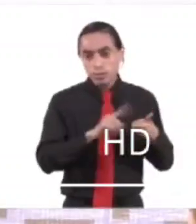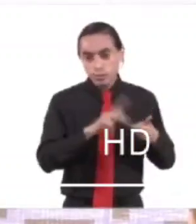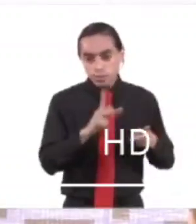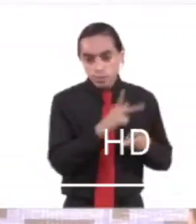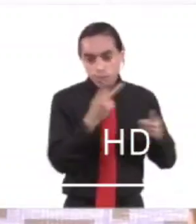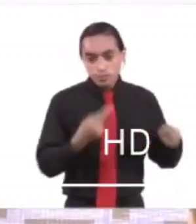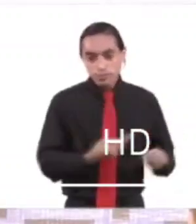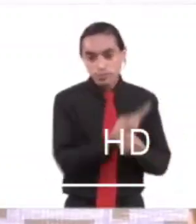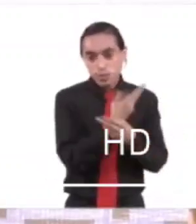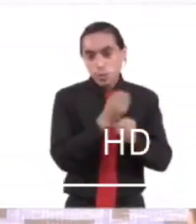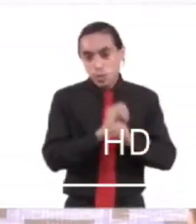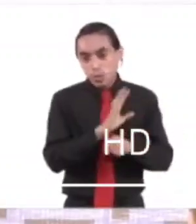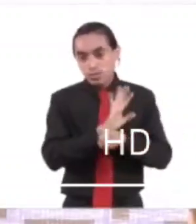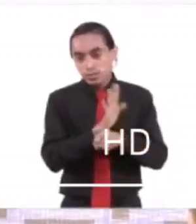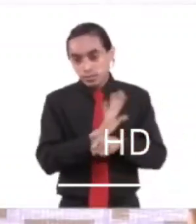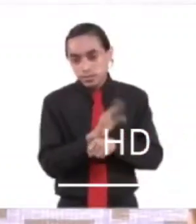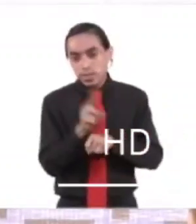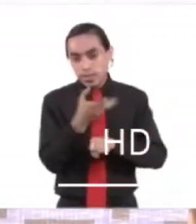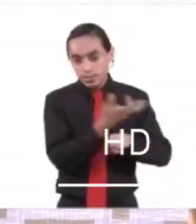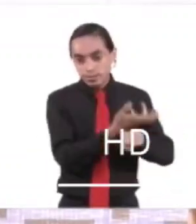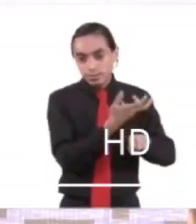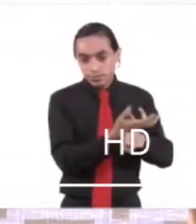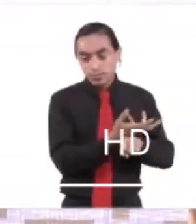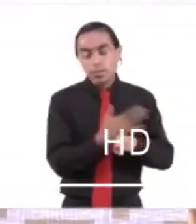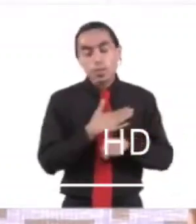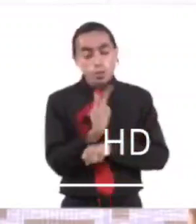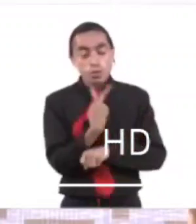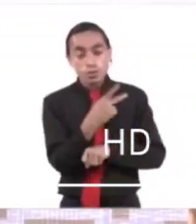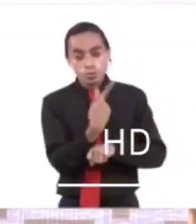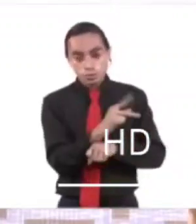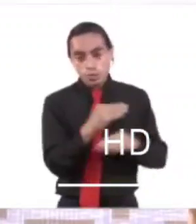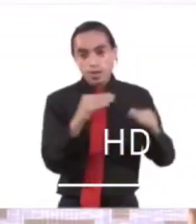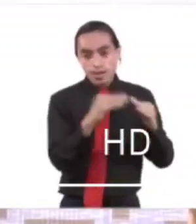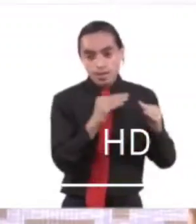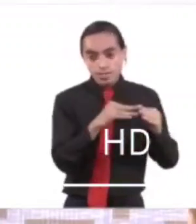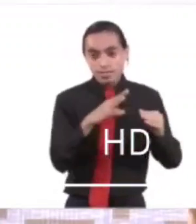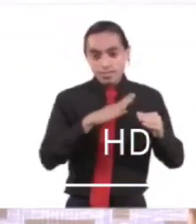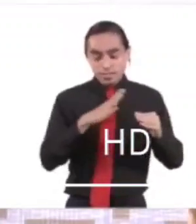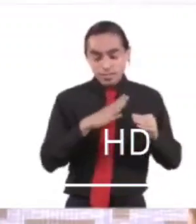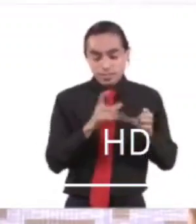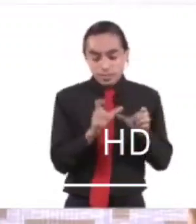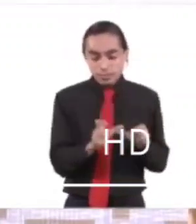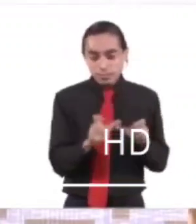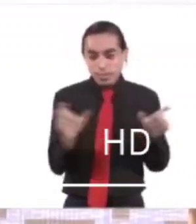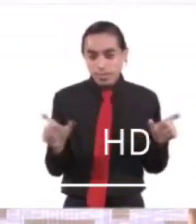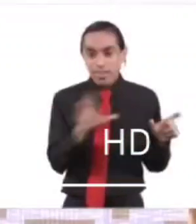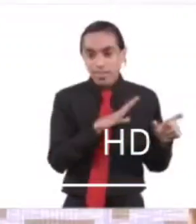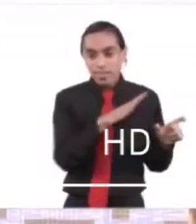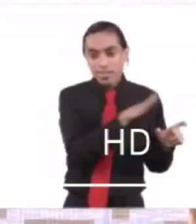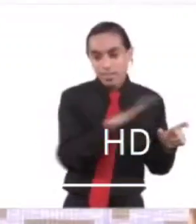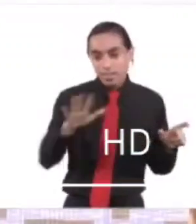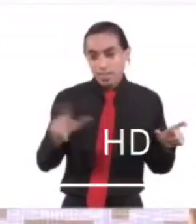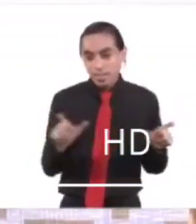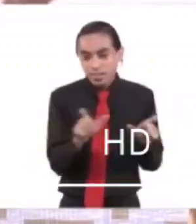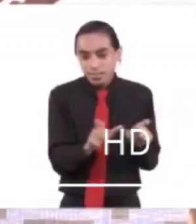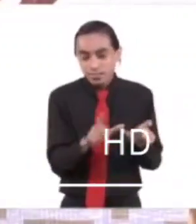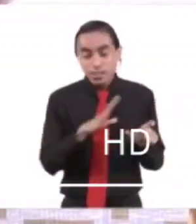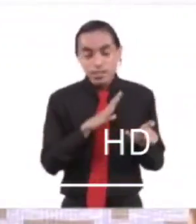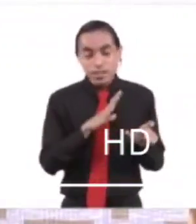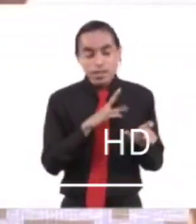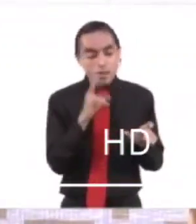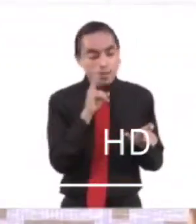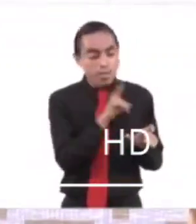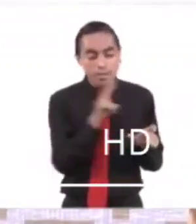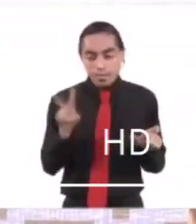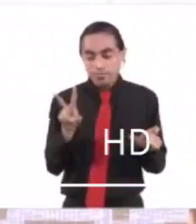hasta físicamente, su casa estaba ubicada en esa frontera y le permitía ver para ambos lados y ser un puente